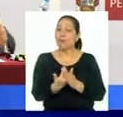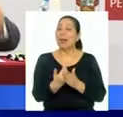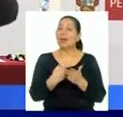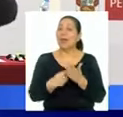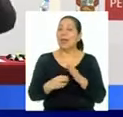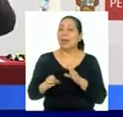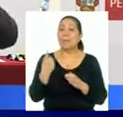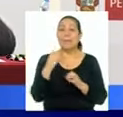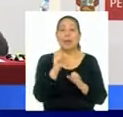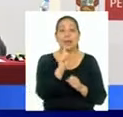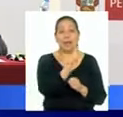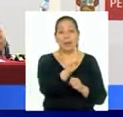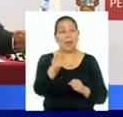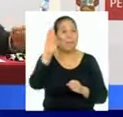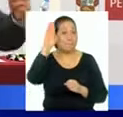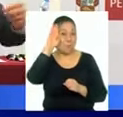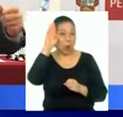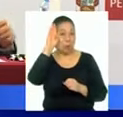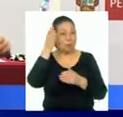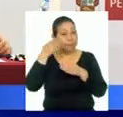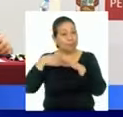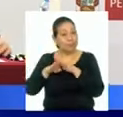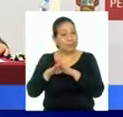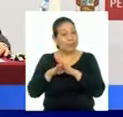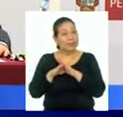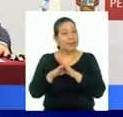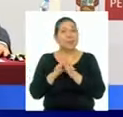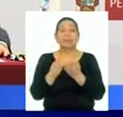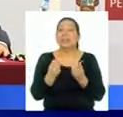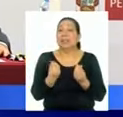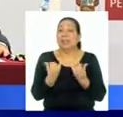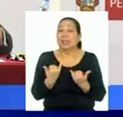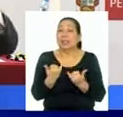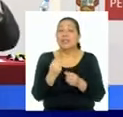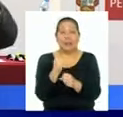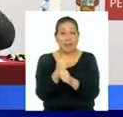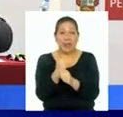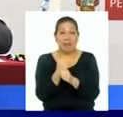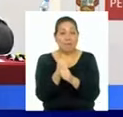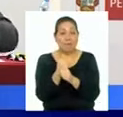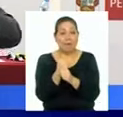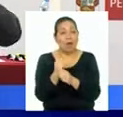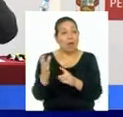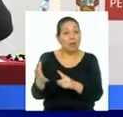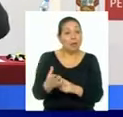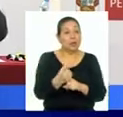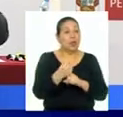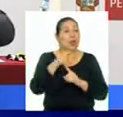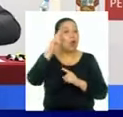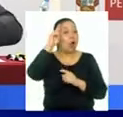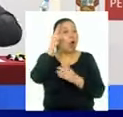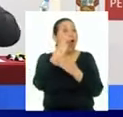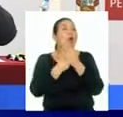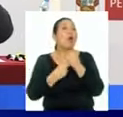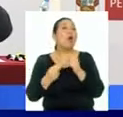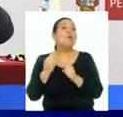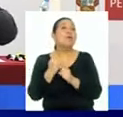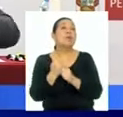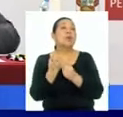realizado para que cada policía que interviene o que ha intervenido en estas operaciones recupere la confianza en sí mismos